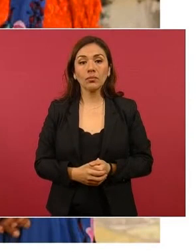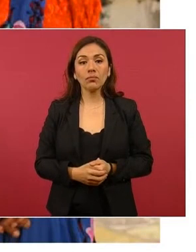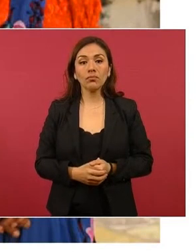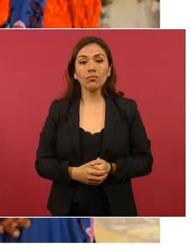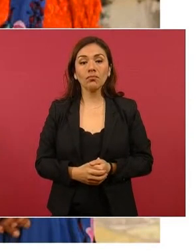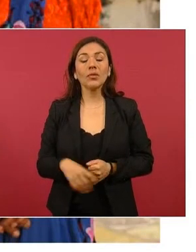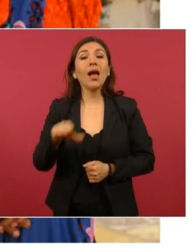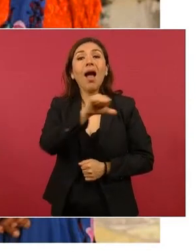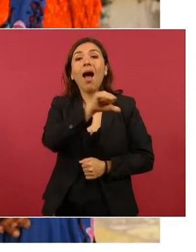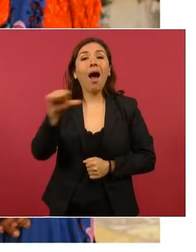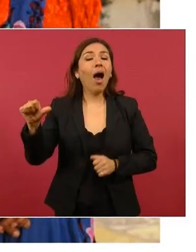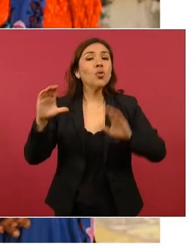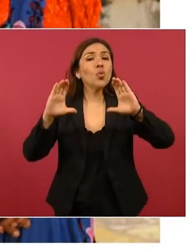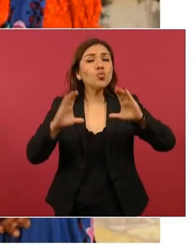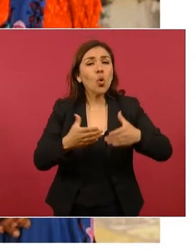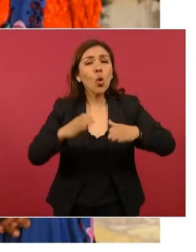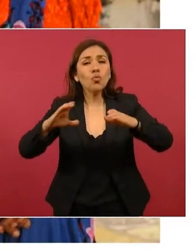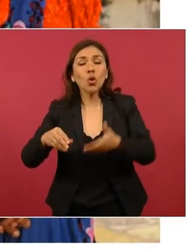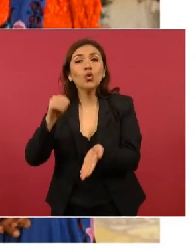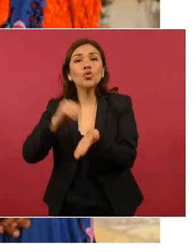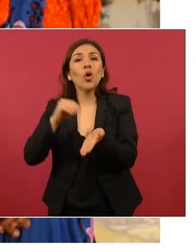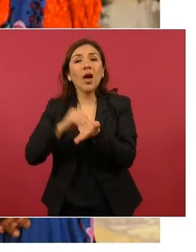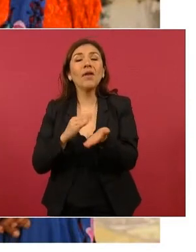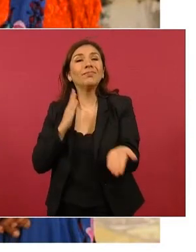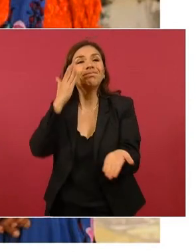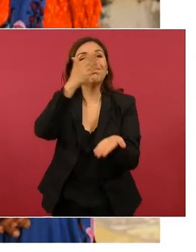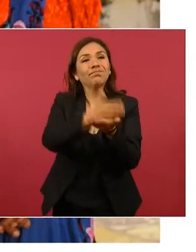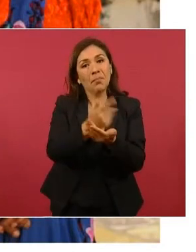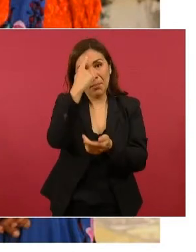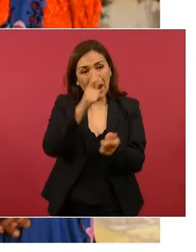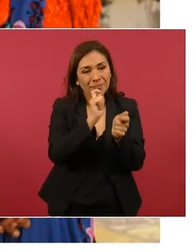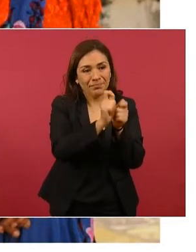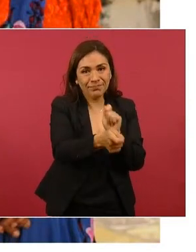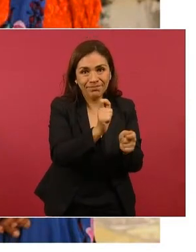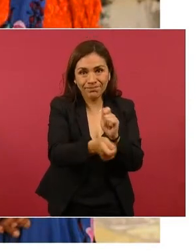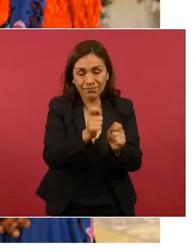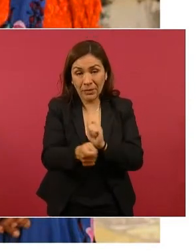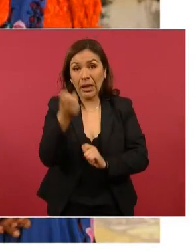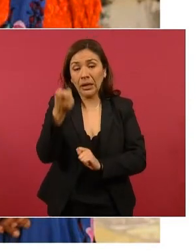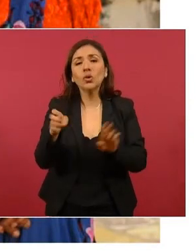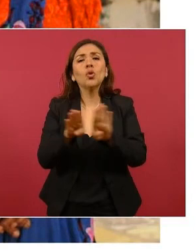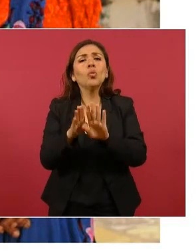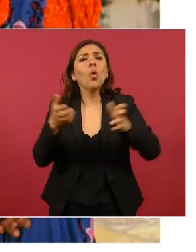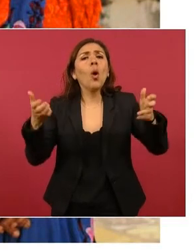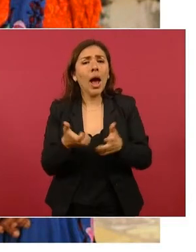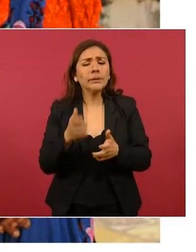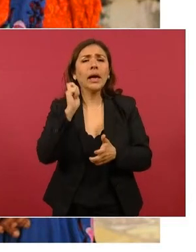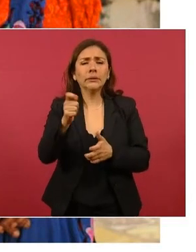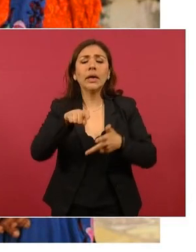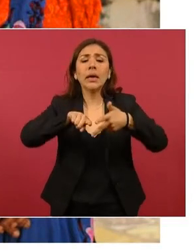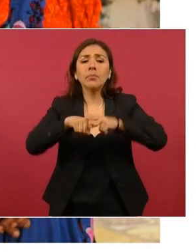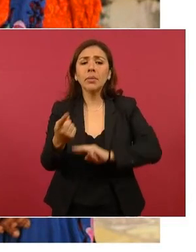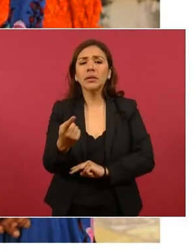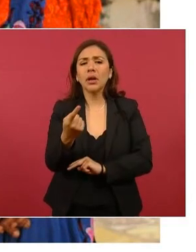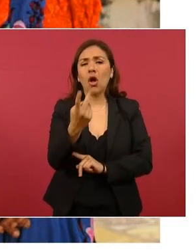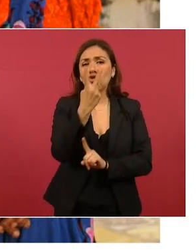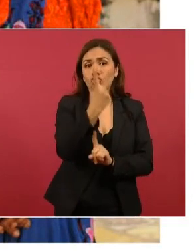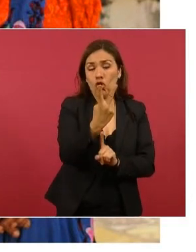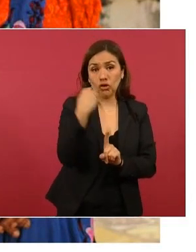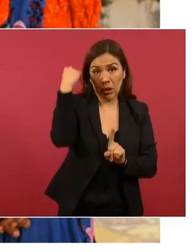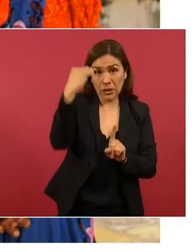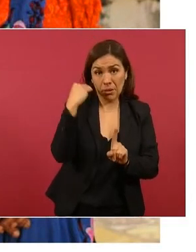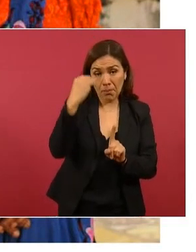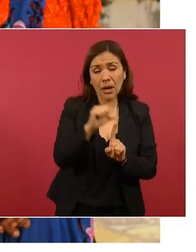comunidades que aún cobran en efectivo, el operativo de pago se va a realizar entre el 2 de marzo